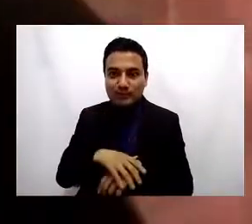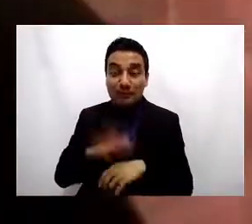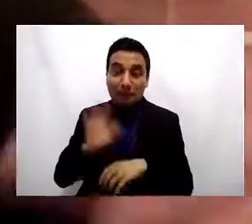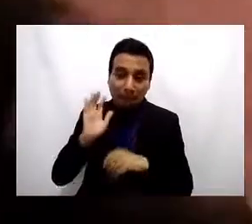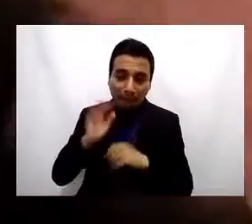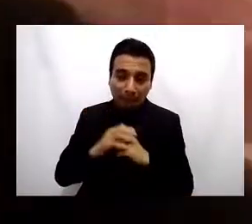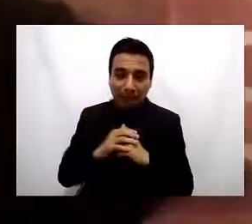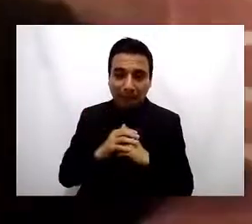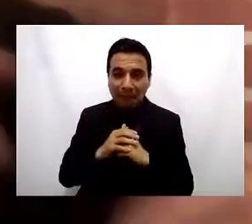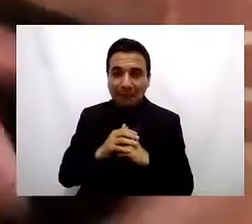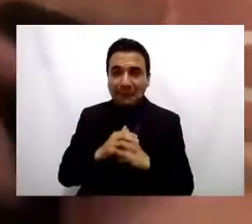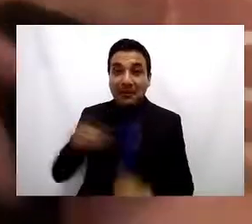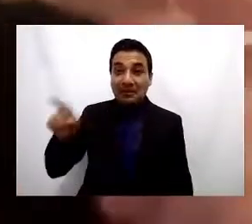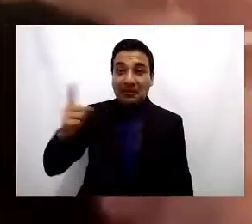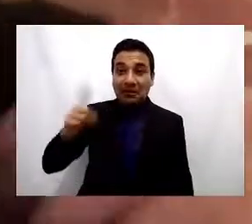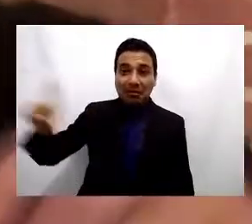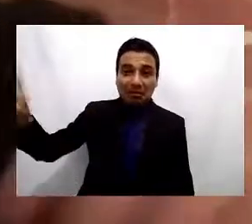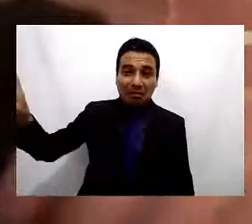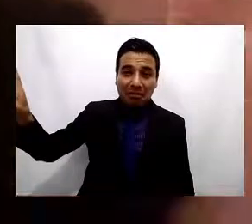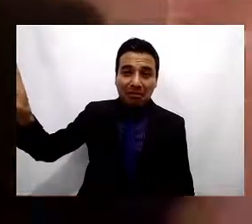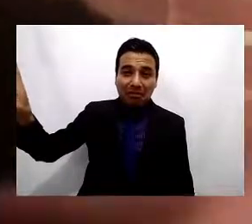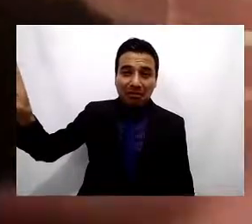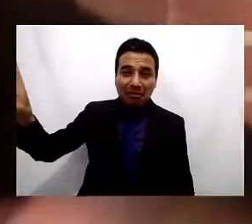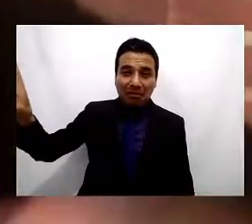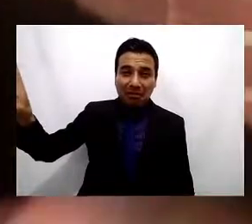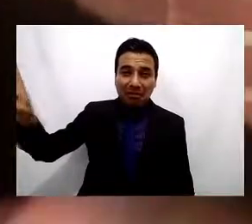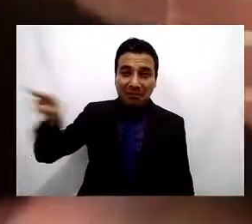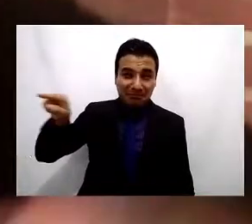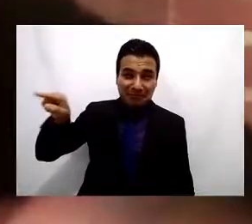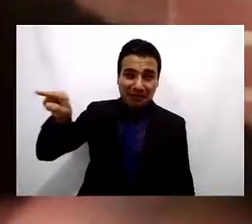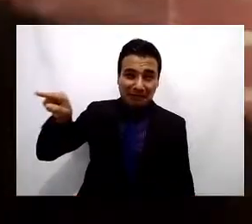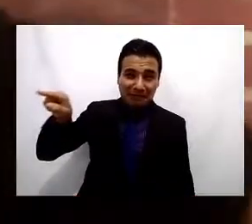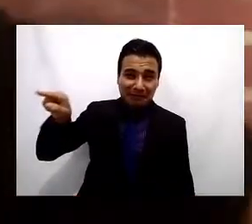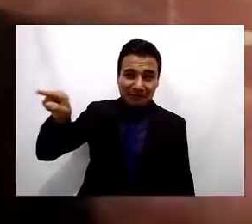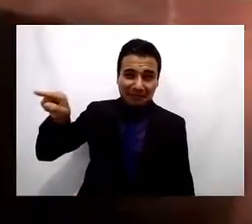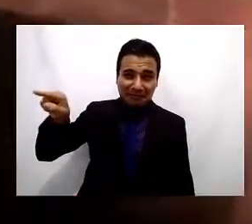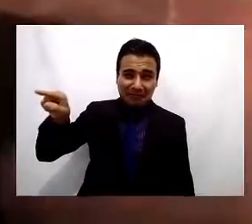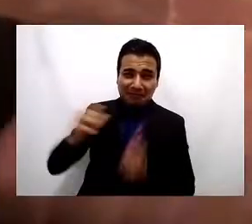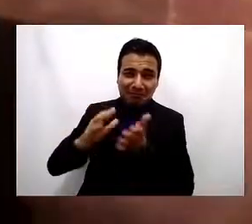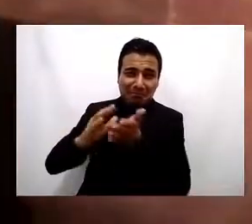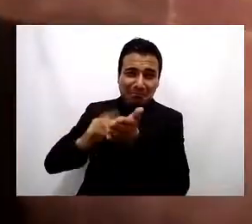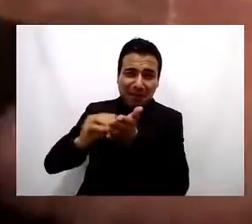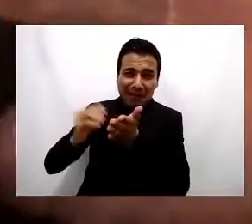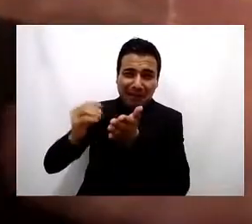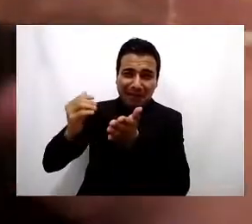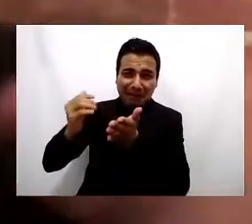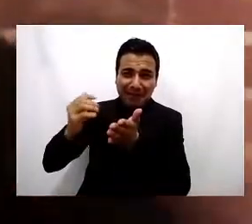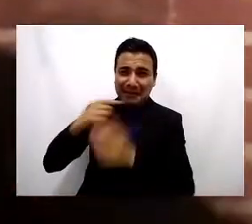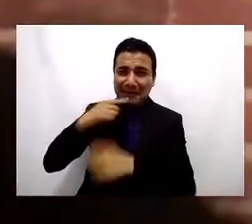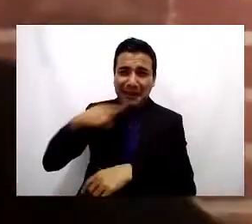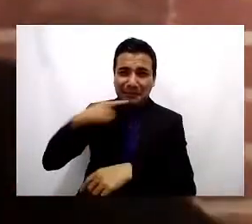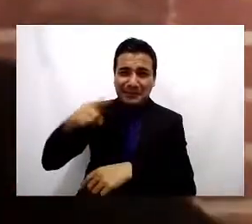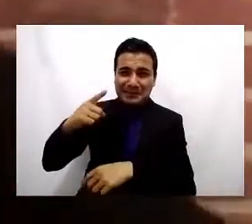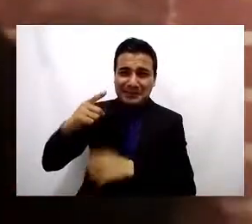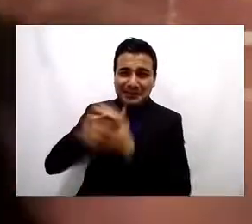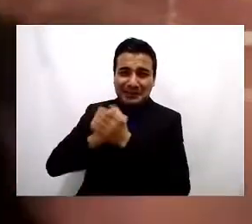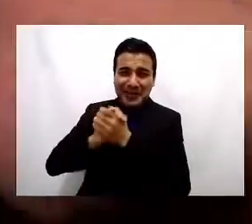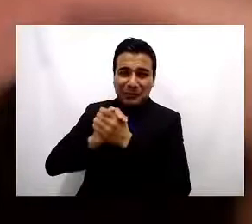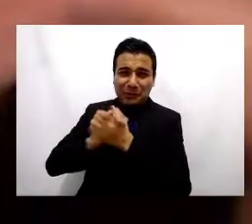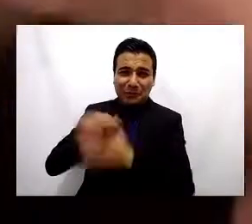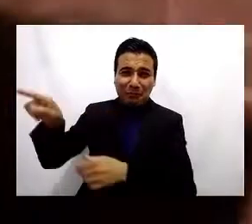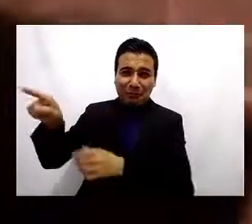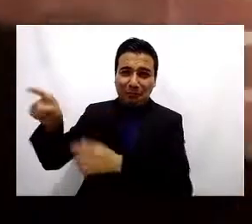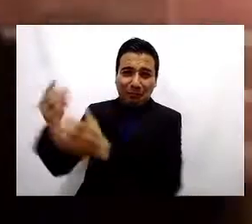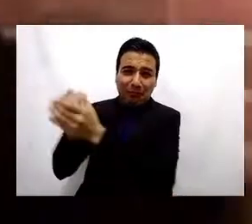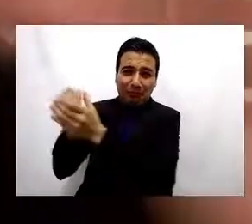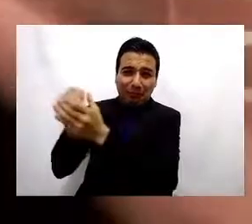un largo rato de que él estaba allí con unos papeles y una lapicera y los dados, ya estábamos